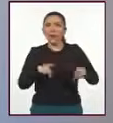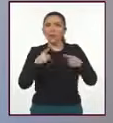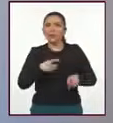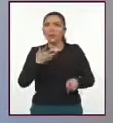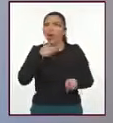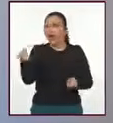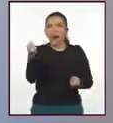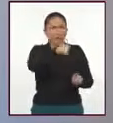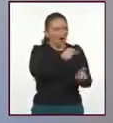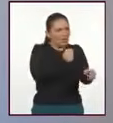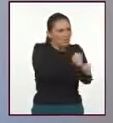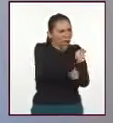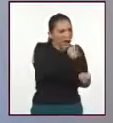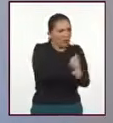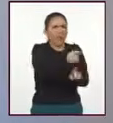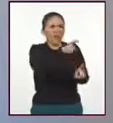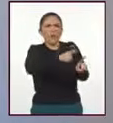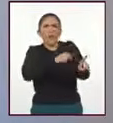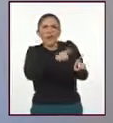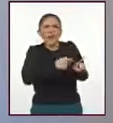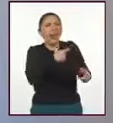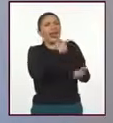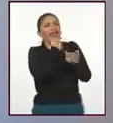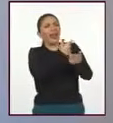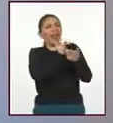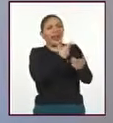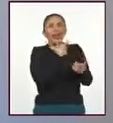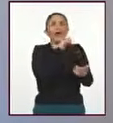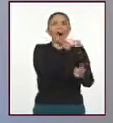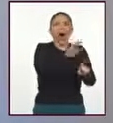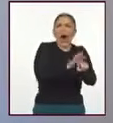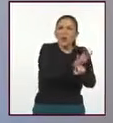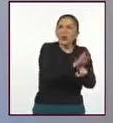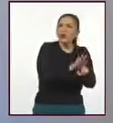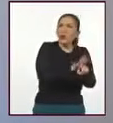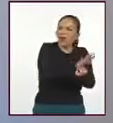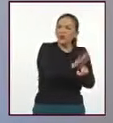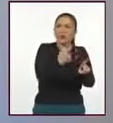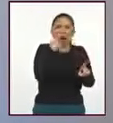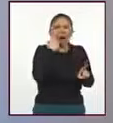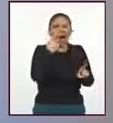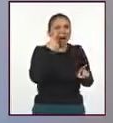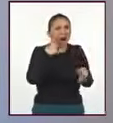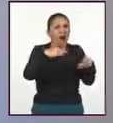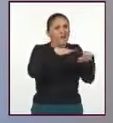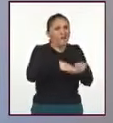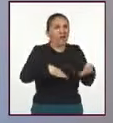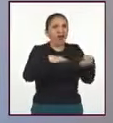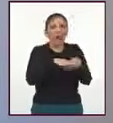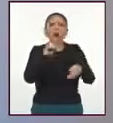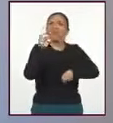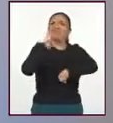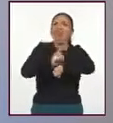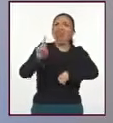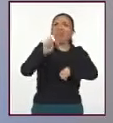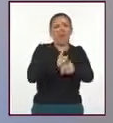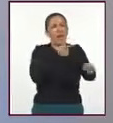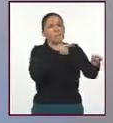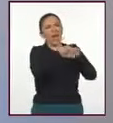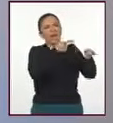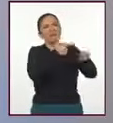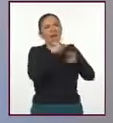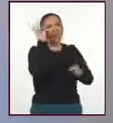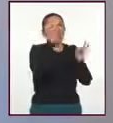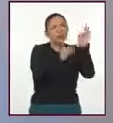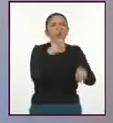agrediendo, le hacen burlas, es víctima de acoso escolar constante, que diario le ponen apodos, le